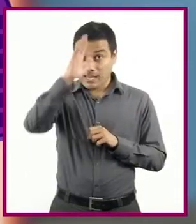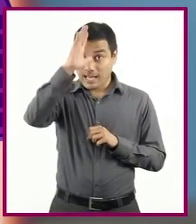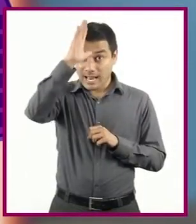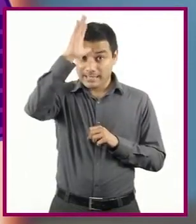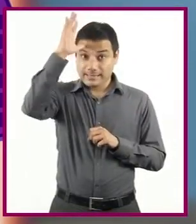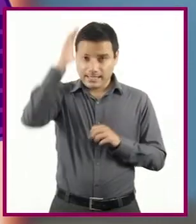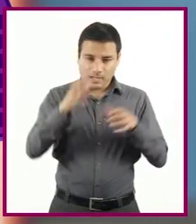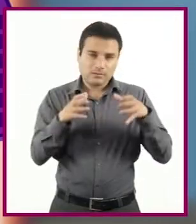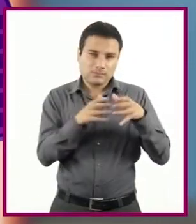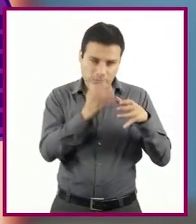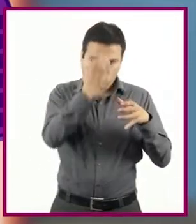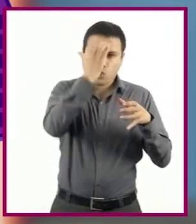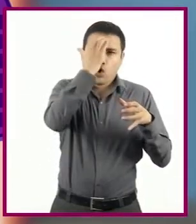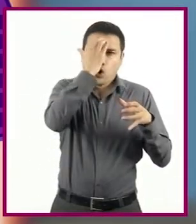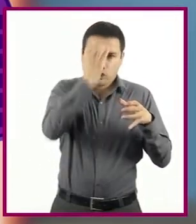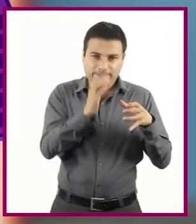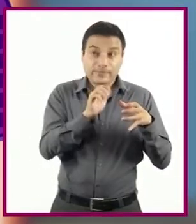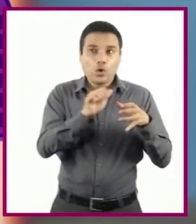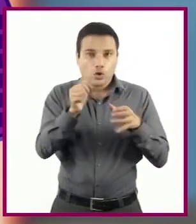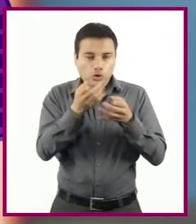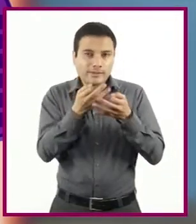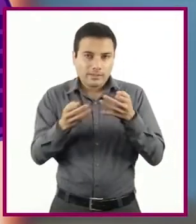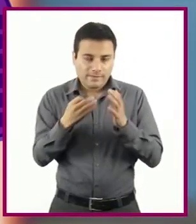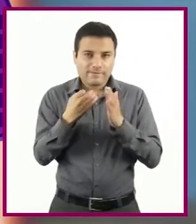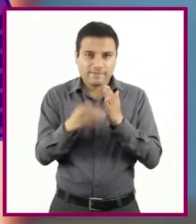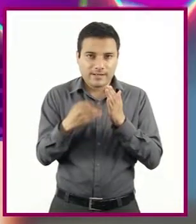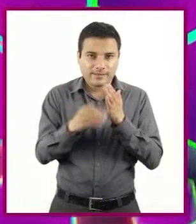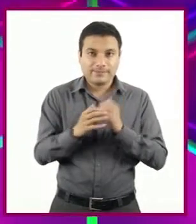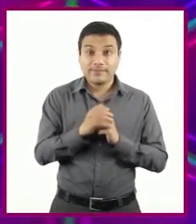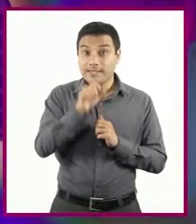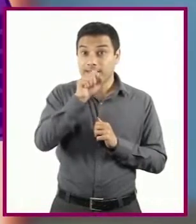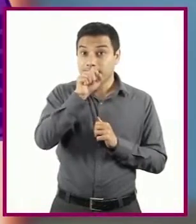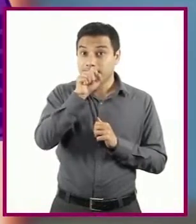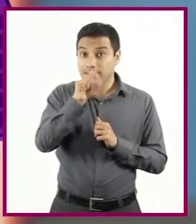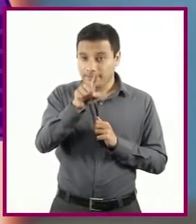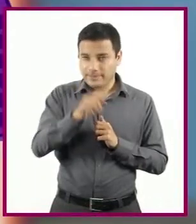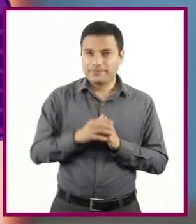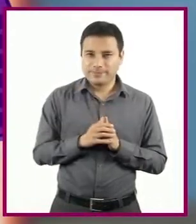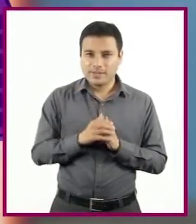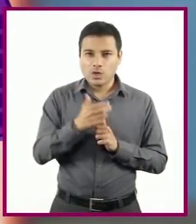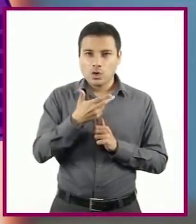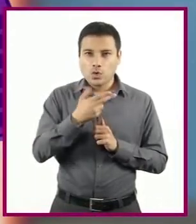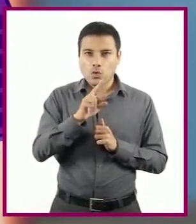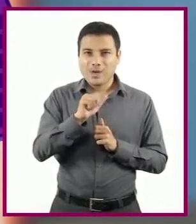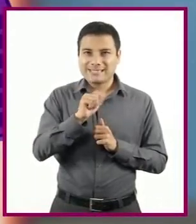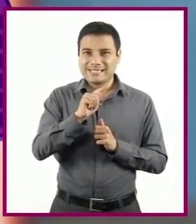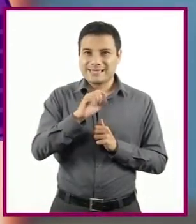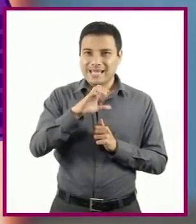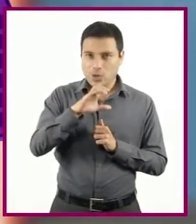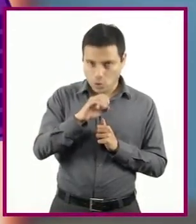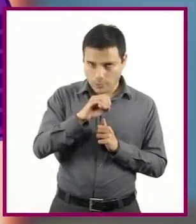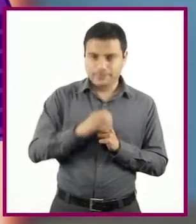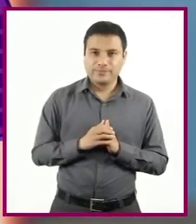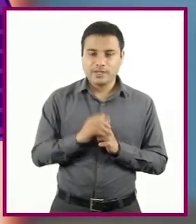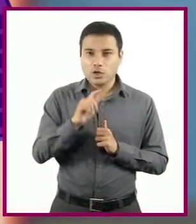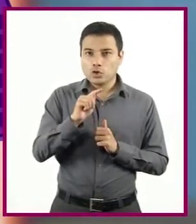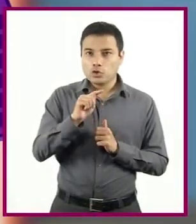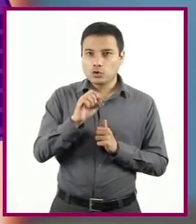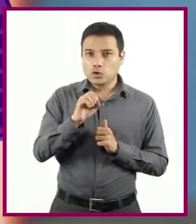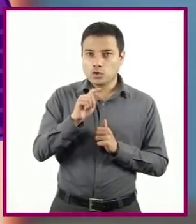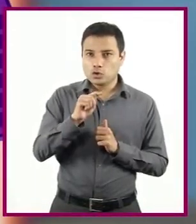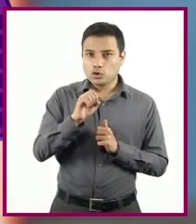Además, identificar los señoríos huastecos y los totonacos. Para ello, necesitarán los siguientes